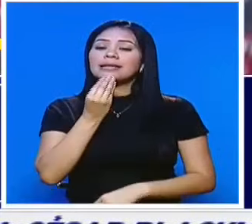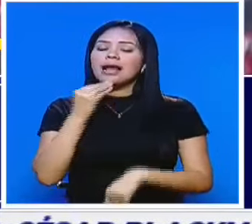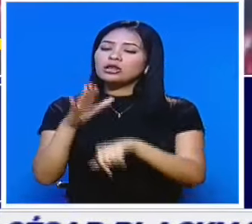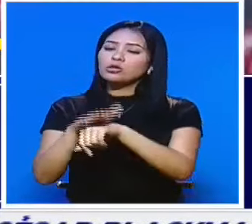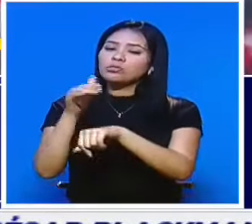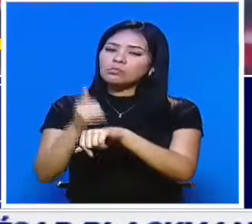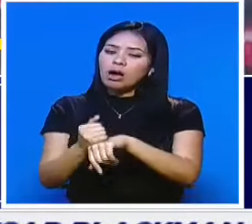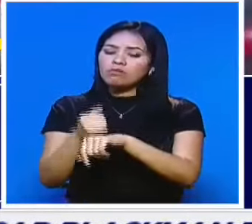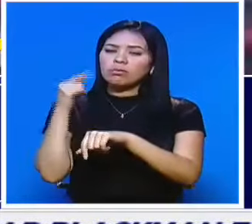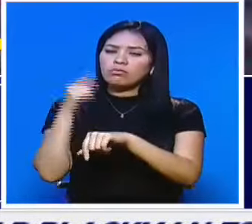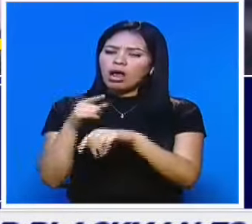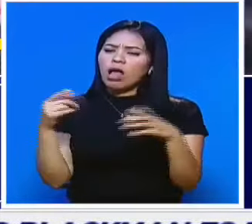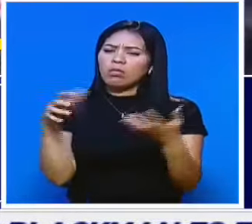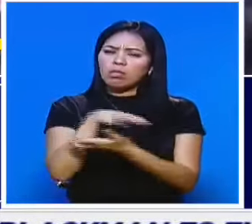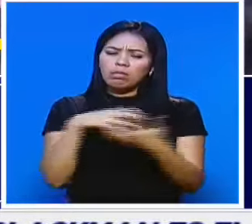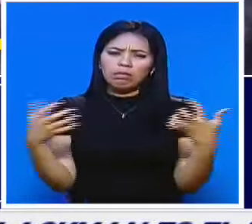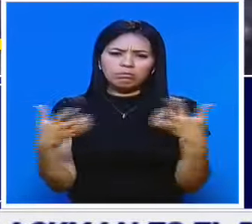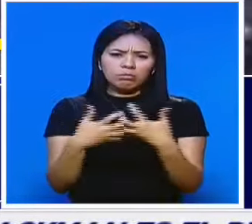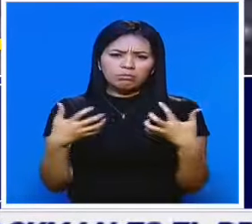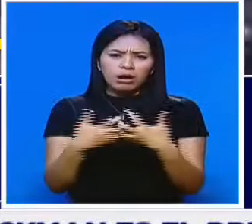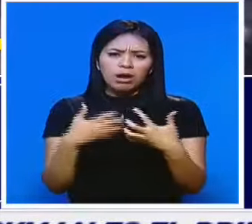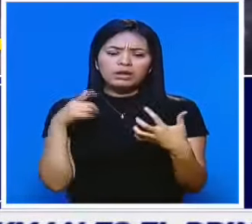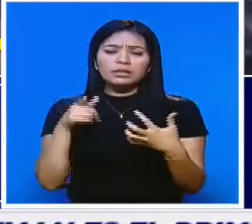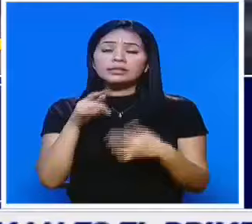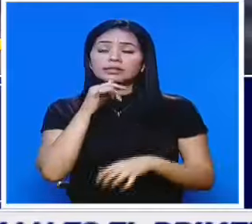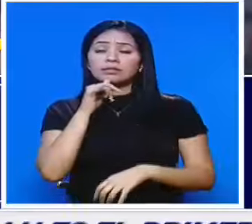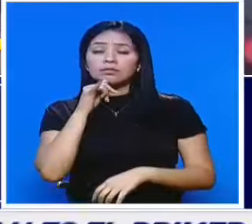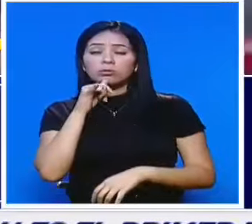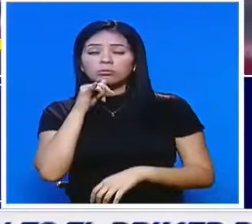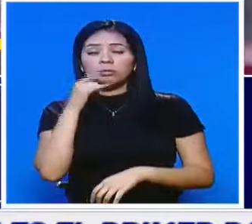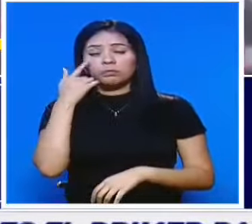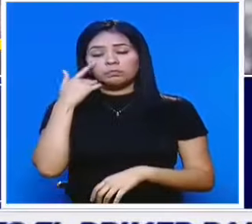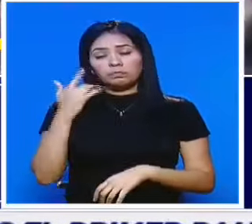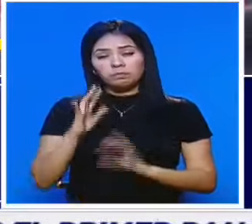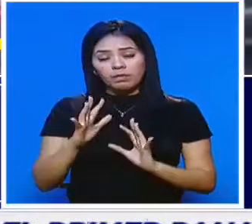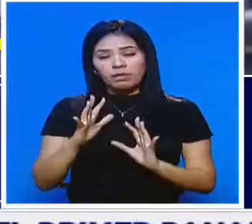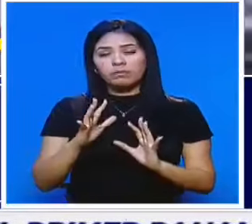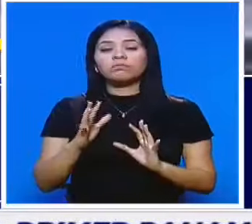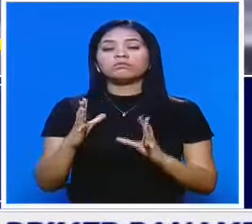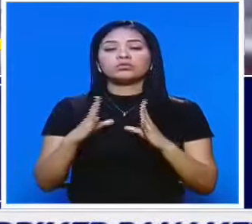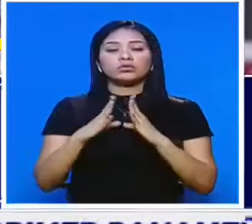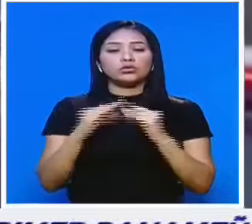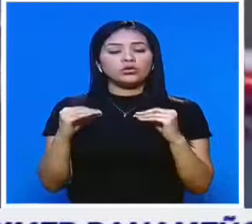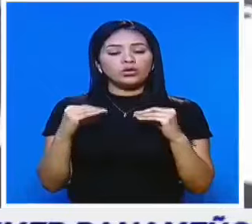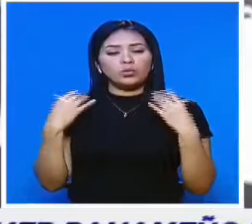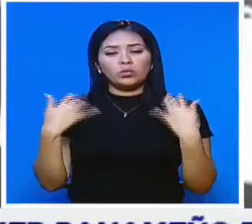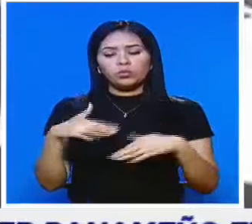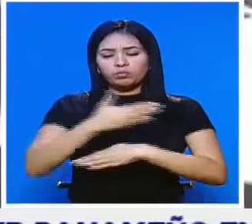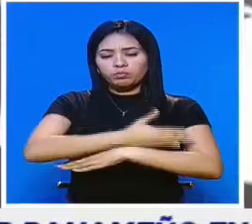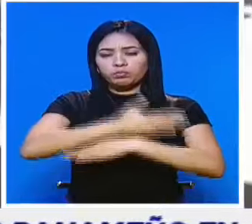entre las partes el líder de hisbol considera que con él se cruzaron todos los límites establecidos